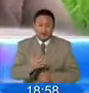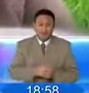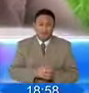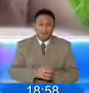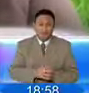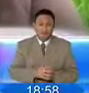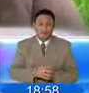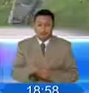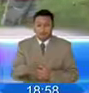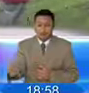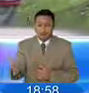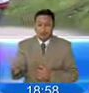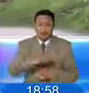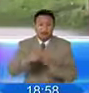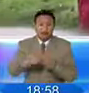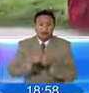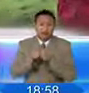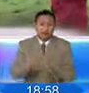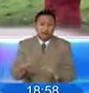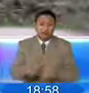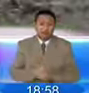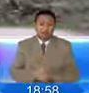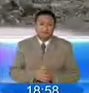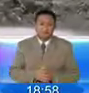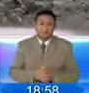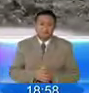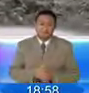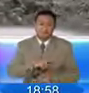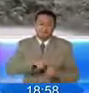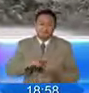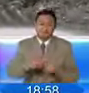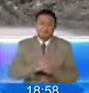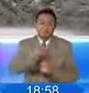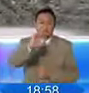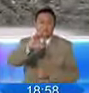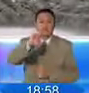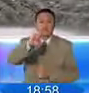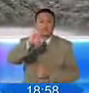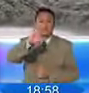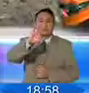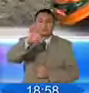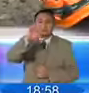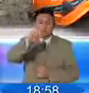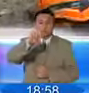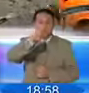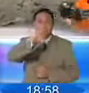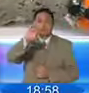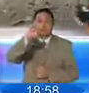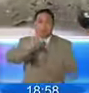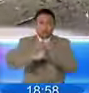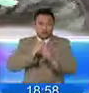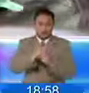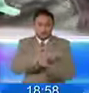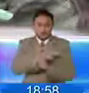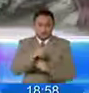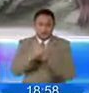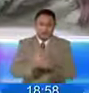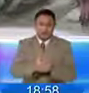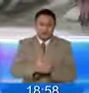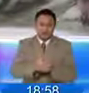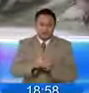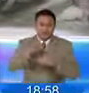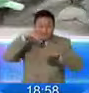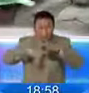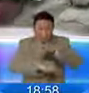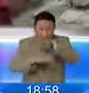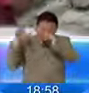en cuenca. Al momento solamente esperan rescatar a Cristian de 28 años de edad, quien se presume yace bajo el lodo y